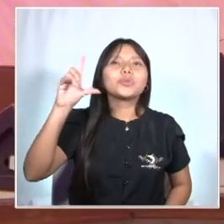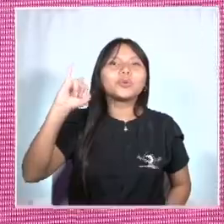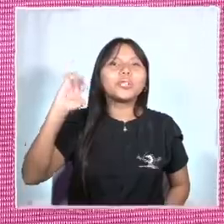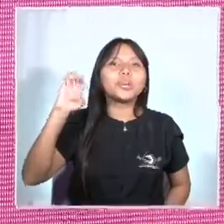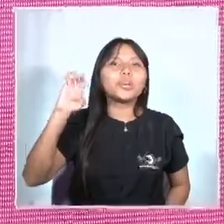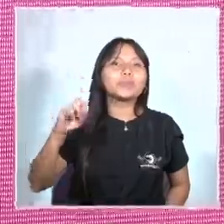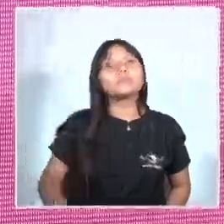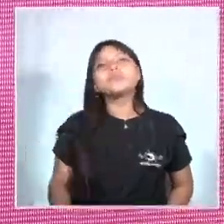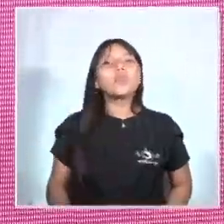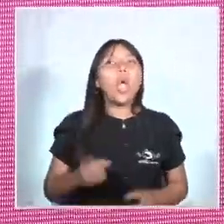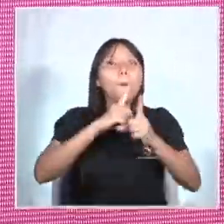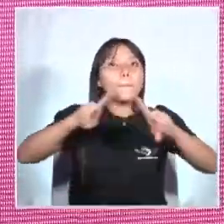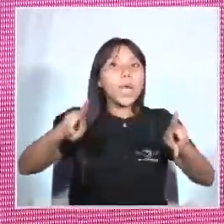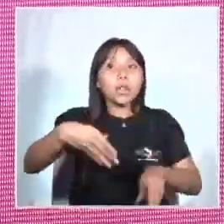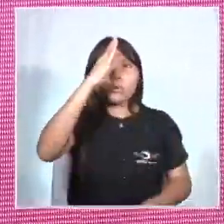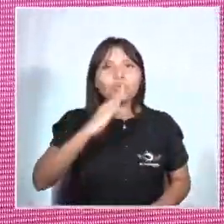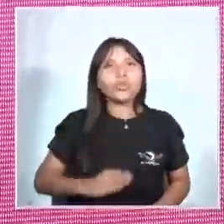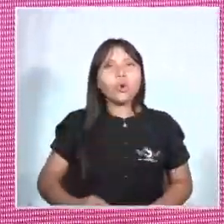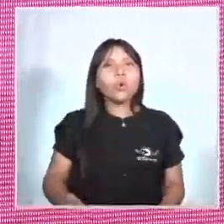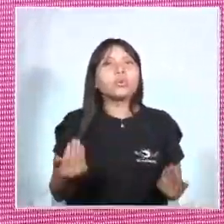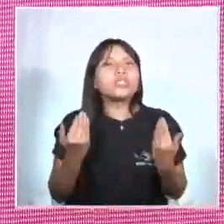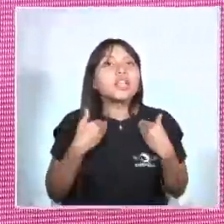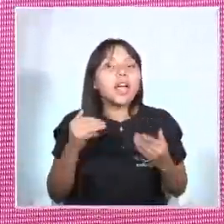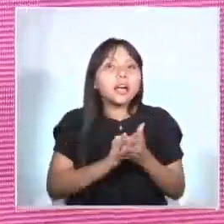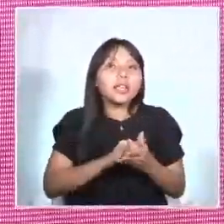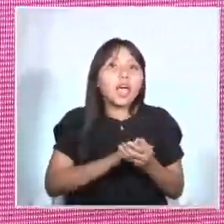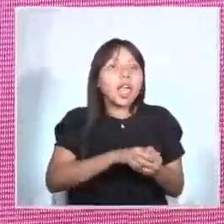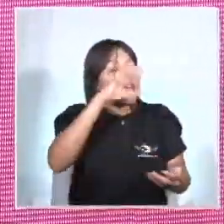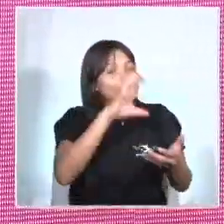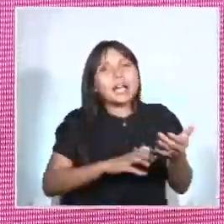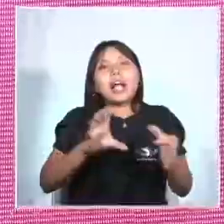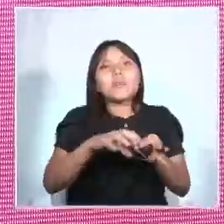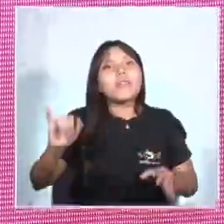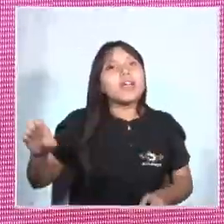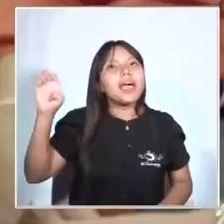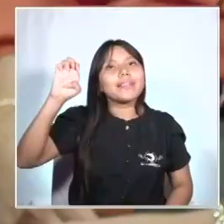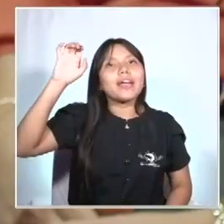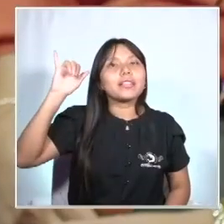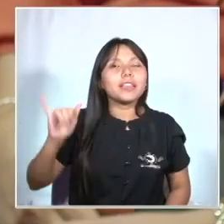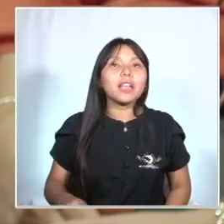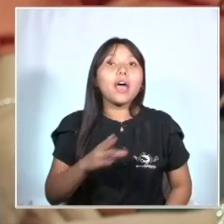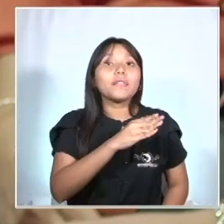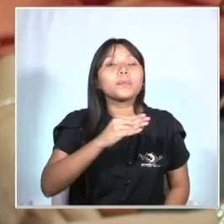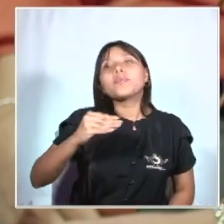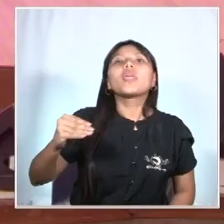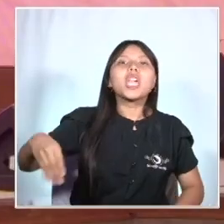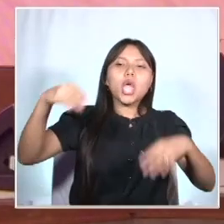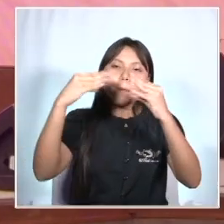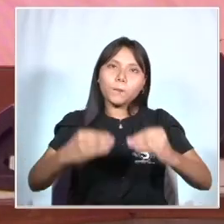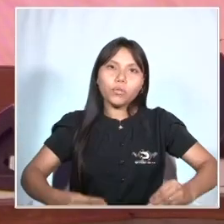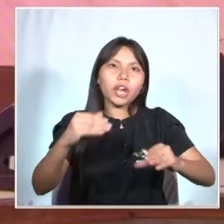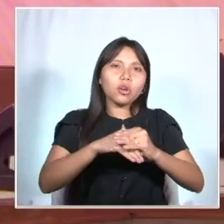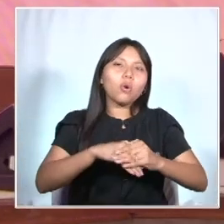conocíamos, pero Dios tenía que sacarme de la eternidad, sacarle de la eternidad y aterrizarlo en